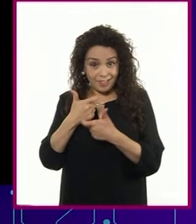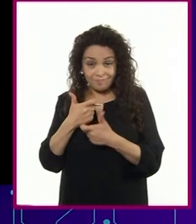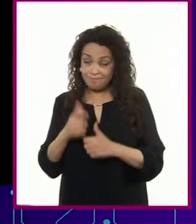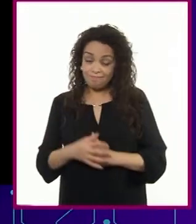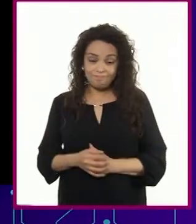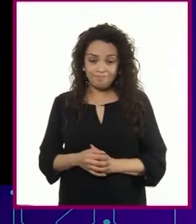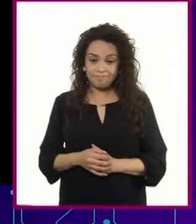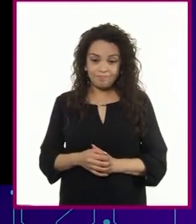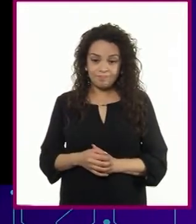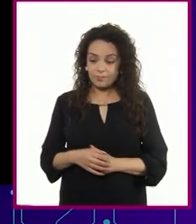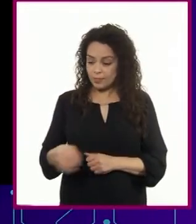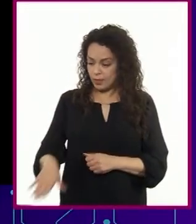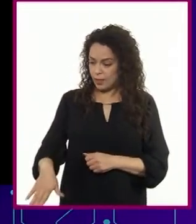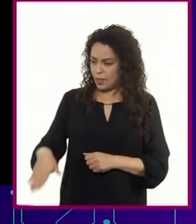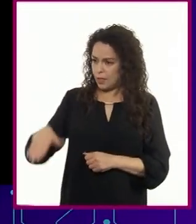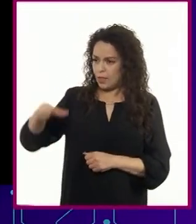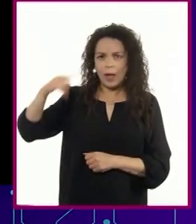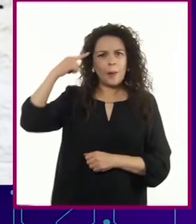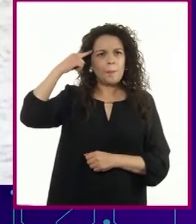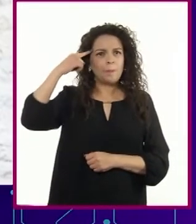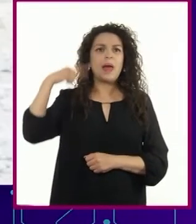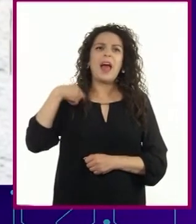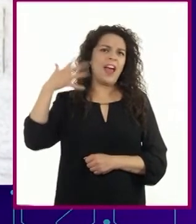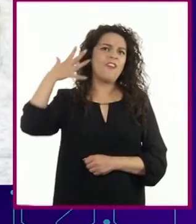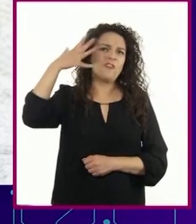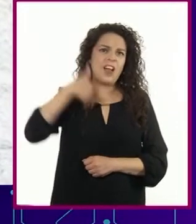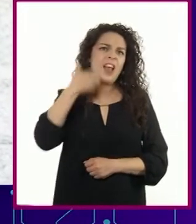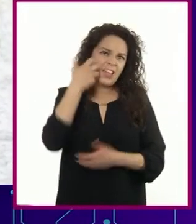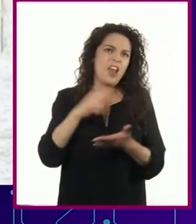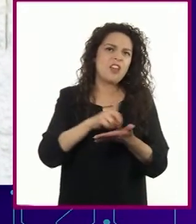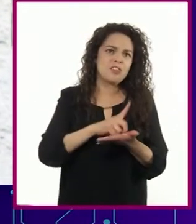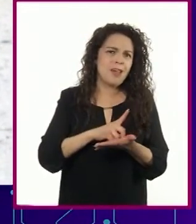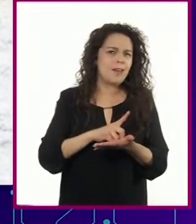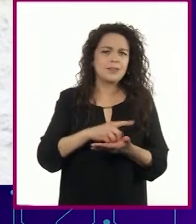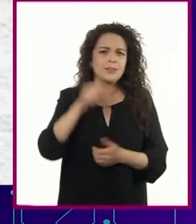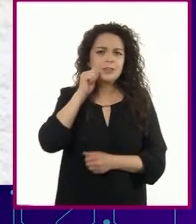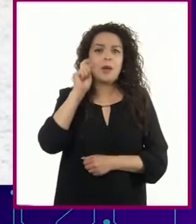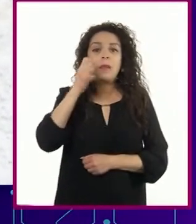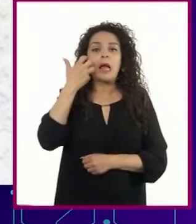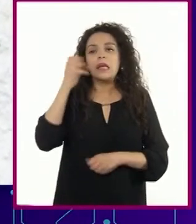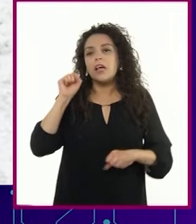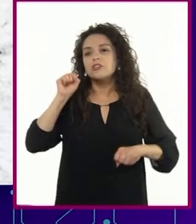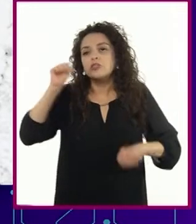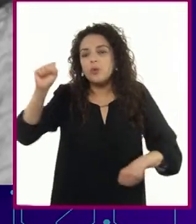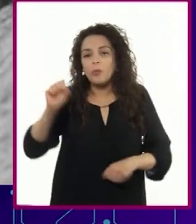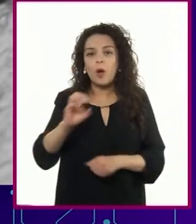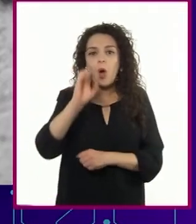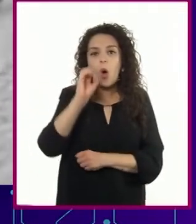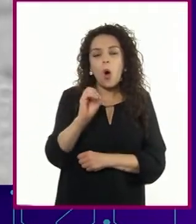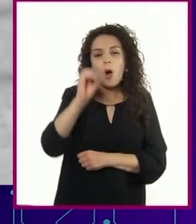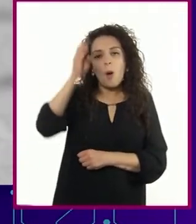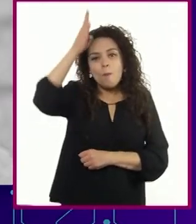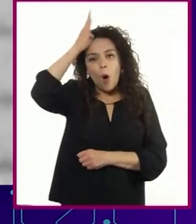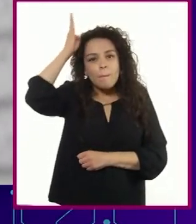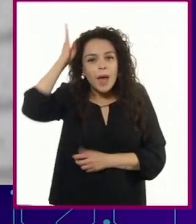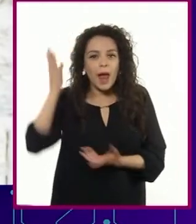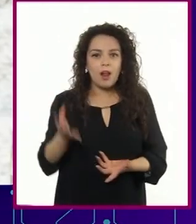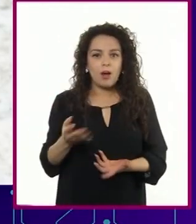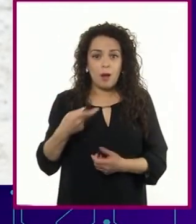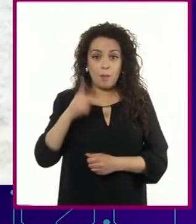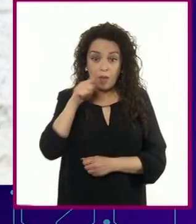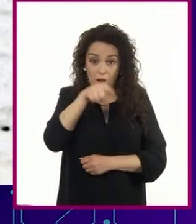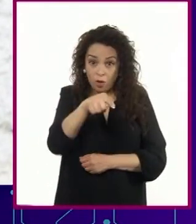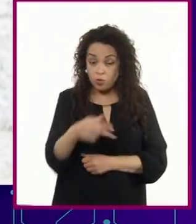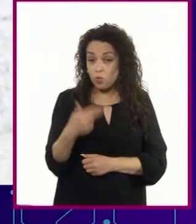pensando, ay, un día voy a ser drogadicto. Quieren ser bomberos o superhéroes o cosas así. Pero si consumes drogas,